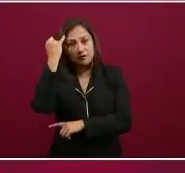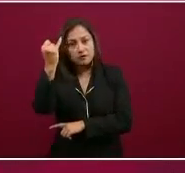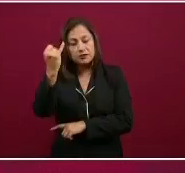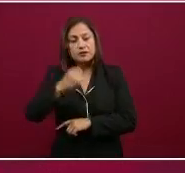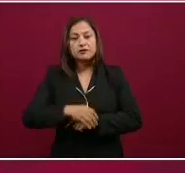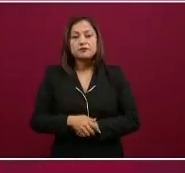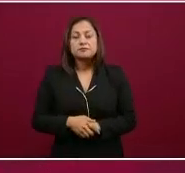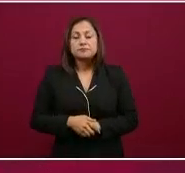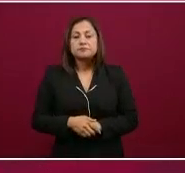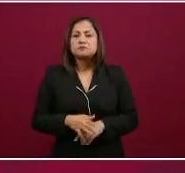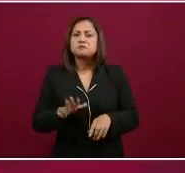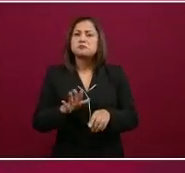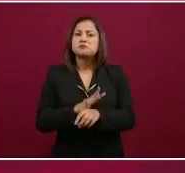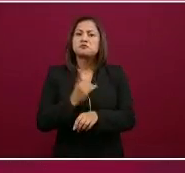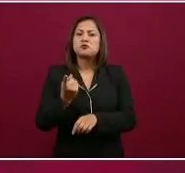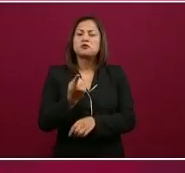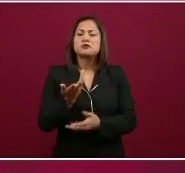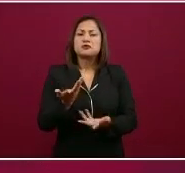surgió,